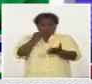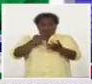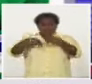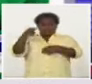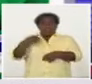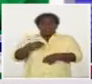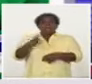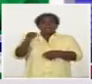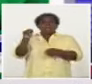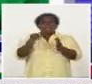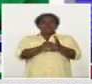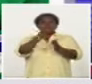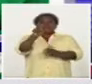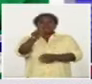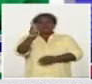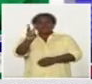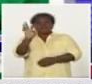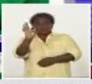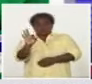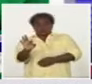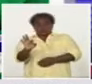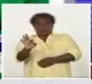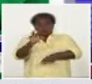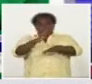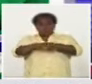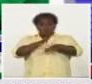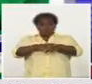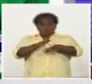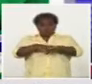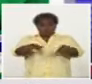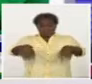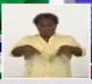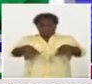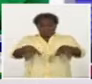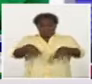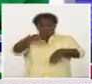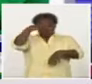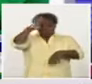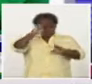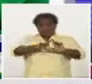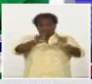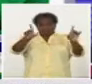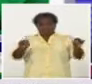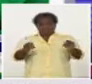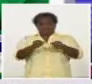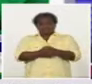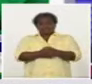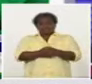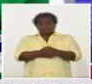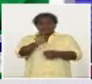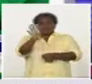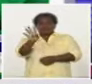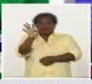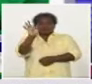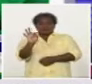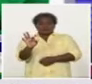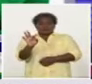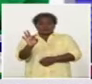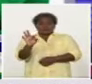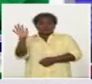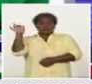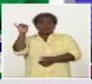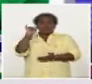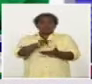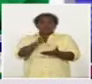1.138 como consecuencia de la transmisión autóctona en nuestro país, 48 importados que